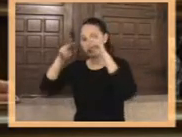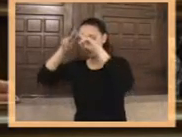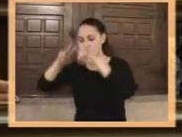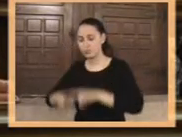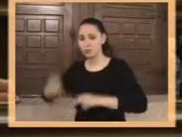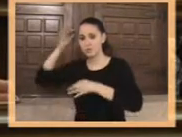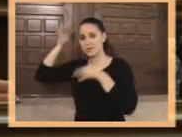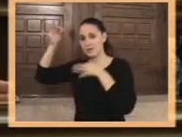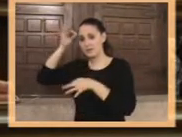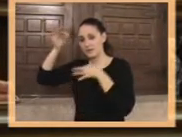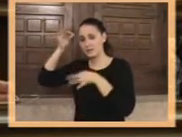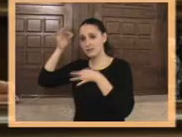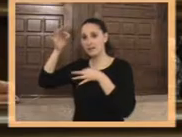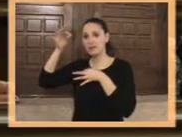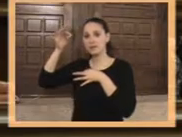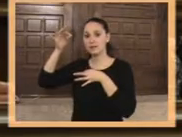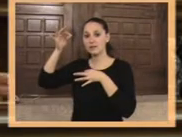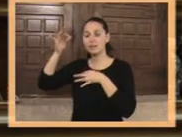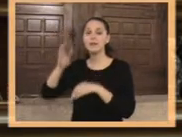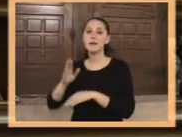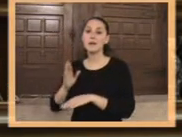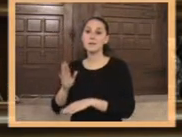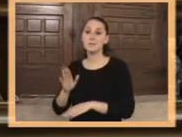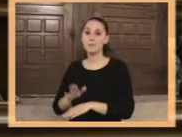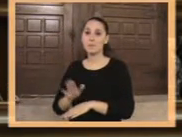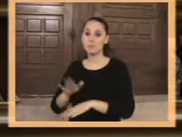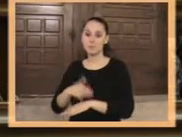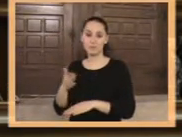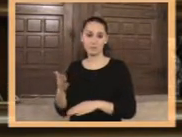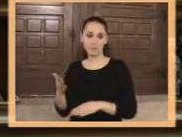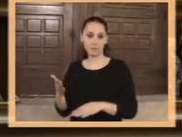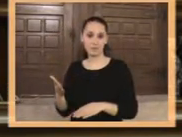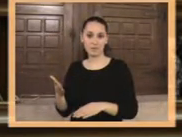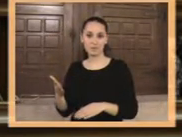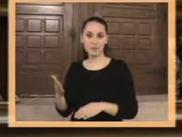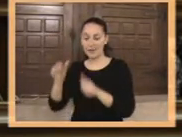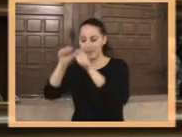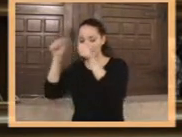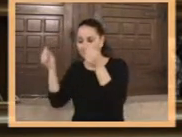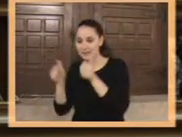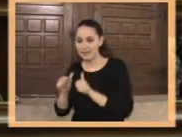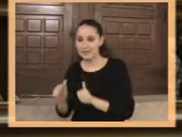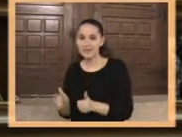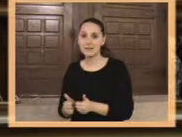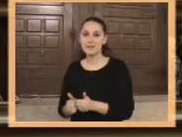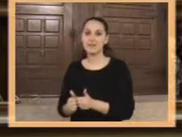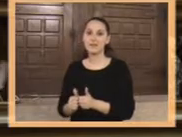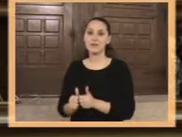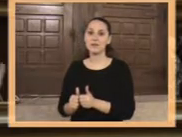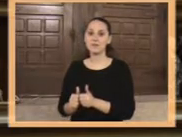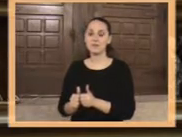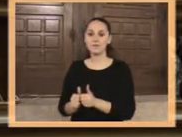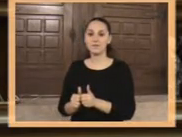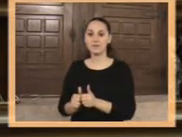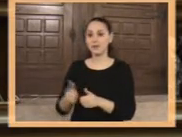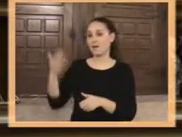jurídico oportuno, adecuado, para simplemente definir la rasante de la nueva alineación